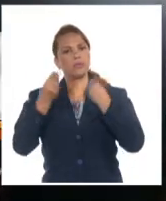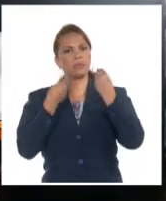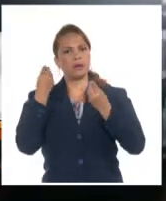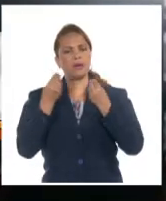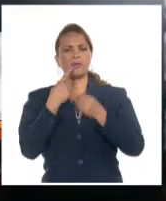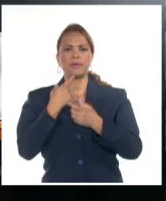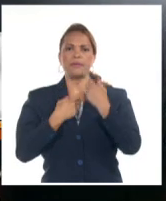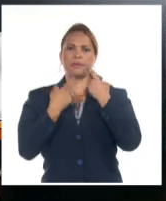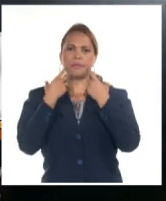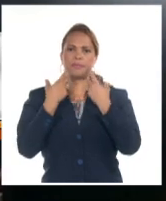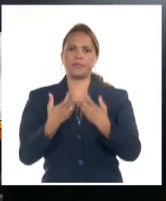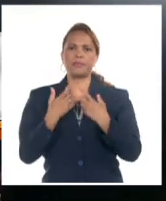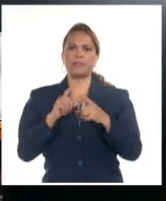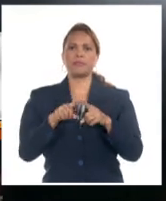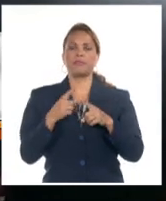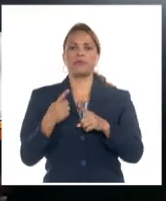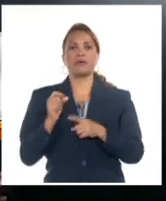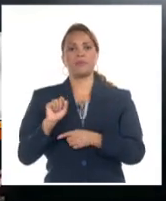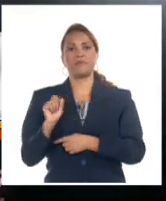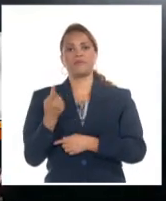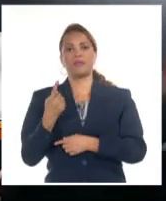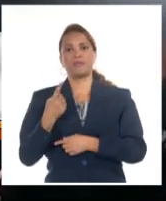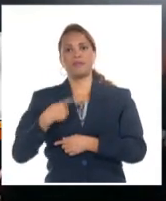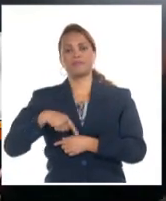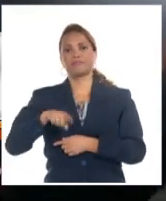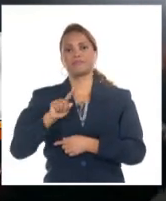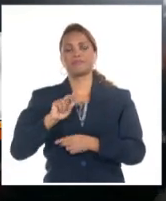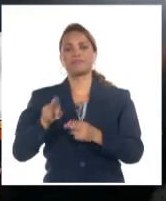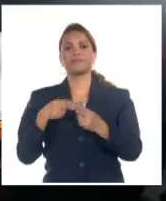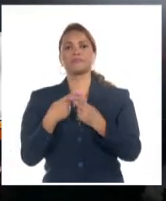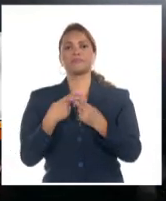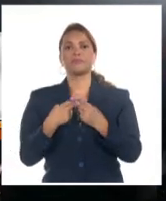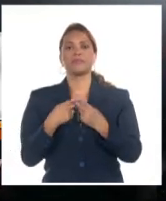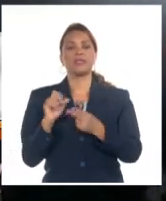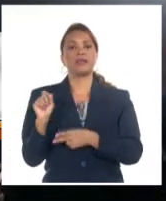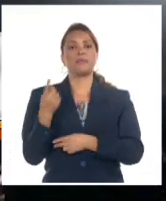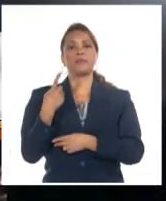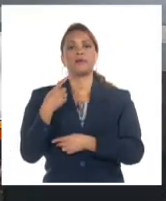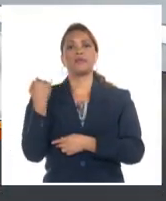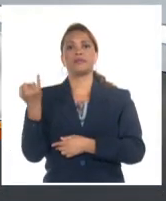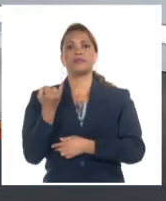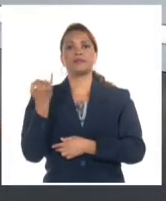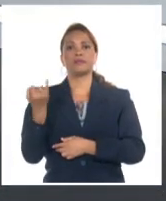Muy importante porque es un paso más en mi vida y es el primer evento internacional que vengo.